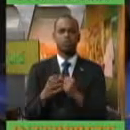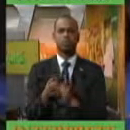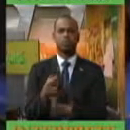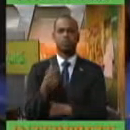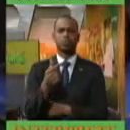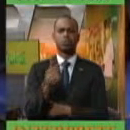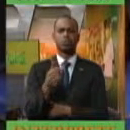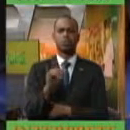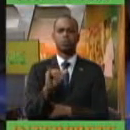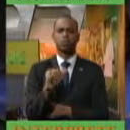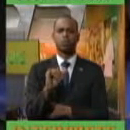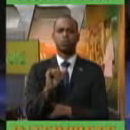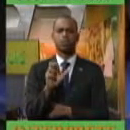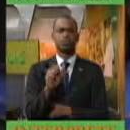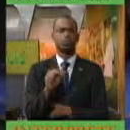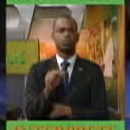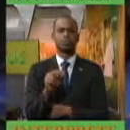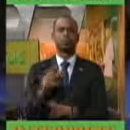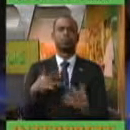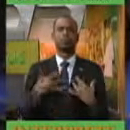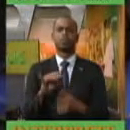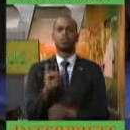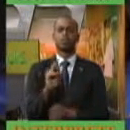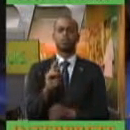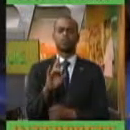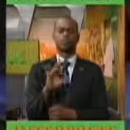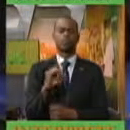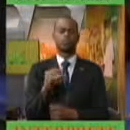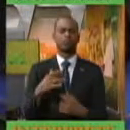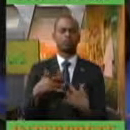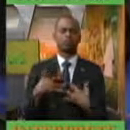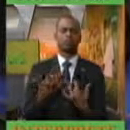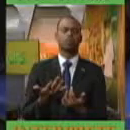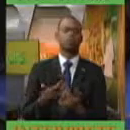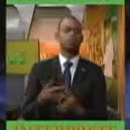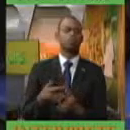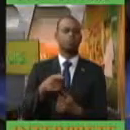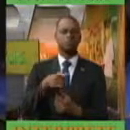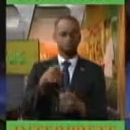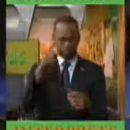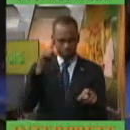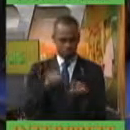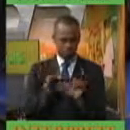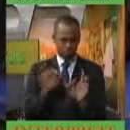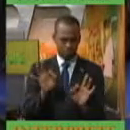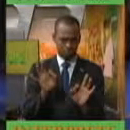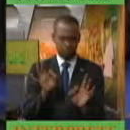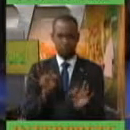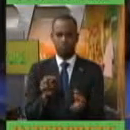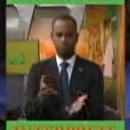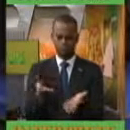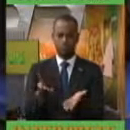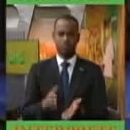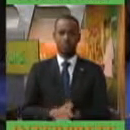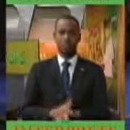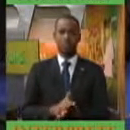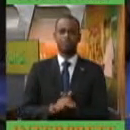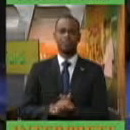Guayubín. Así que empecemos con Jovairo, imagino. Tú, ¿verdad? ¿Estás Excelente, de acuerdo? Excelente, perfecto. Magnífico. Perfecto. Bueno,